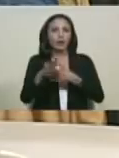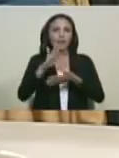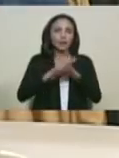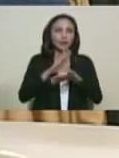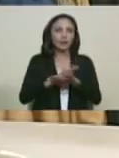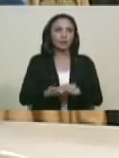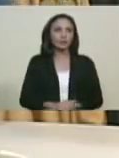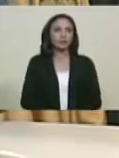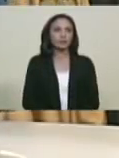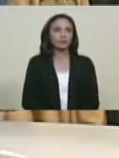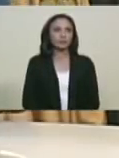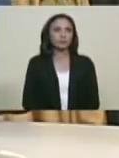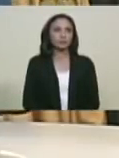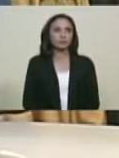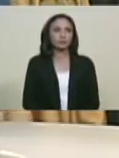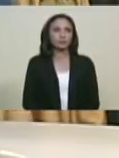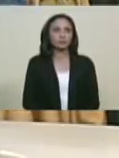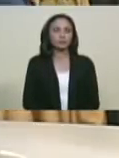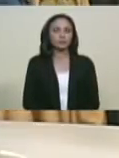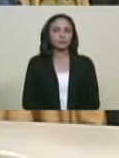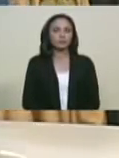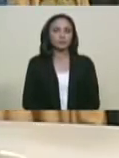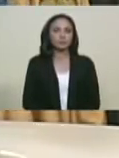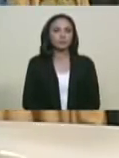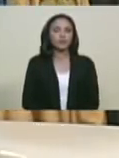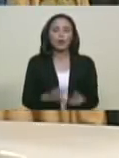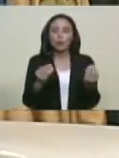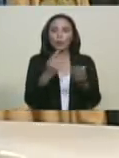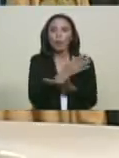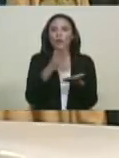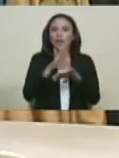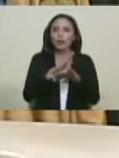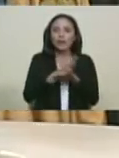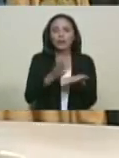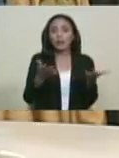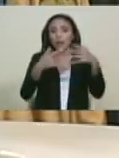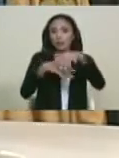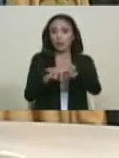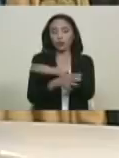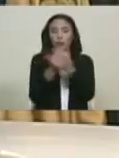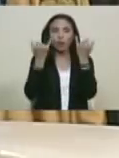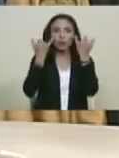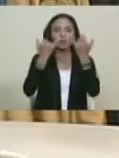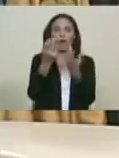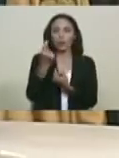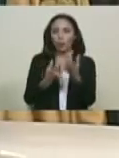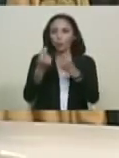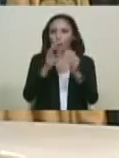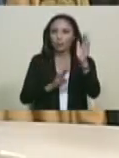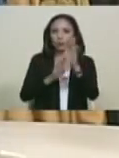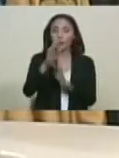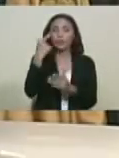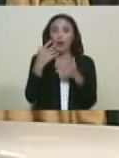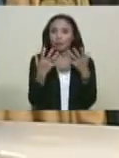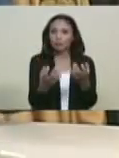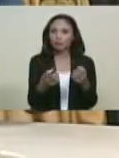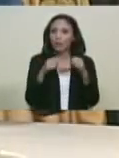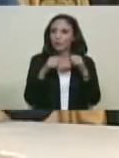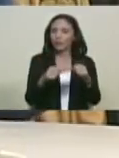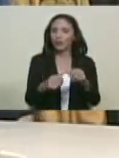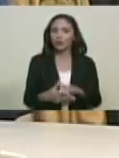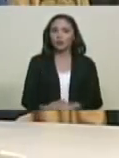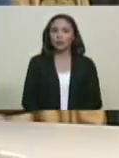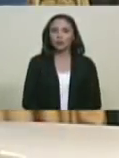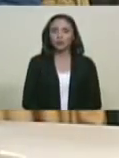felicidad integral y la prosperidad integral basada en una prosperidad económica sustentada sustentable